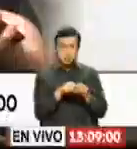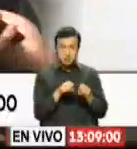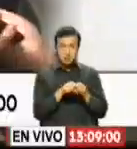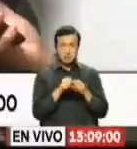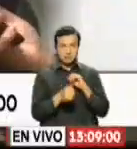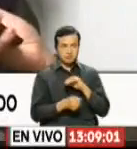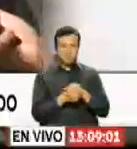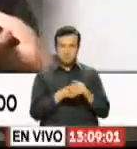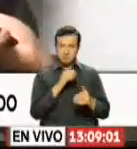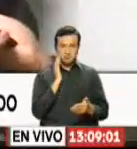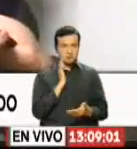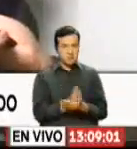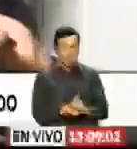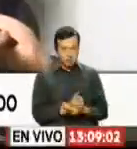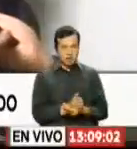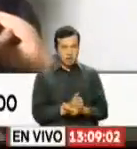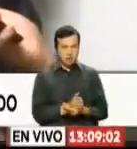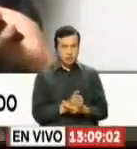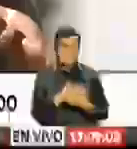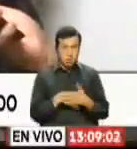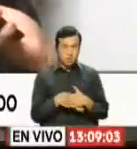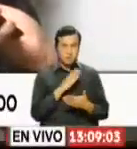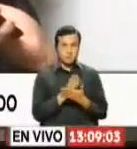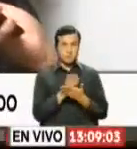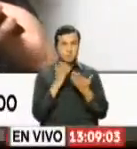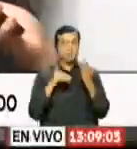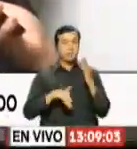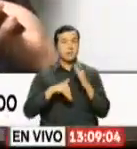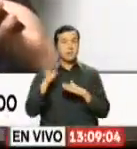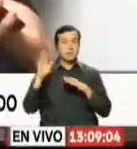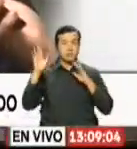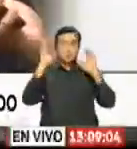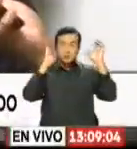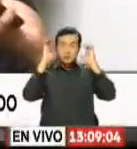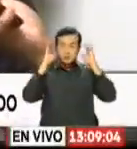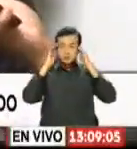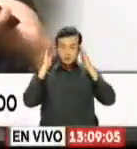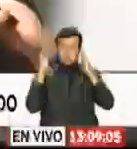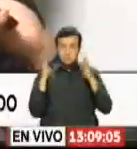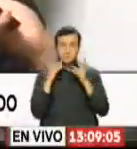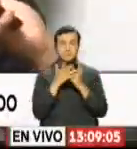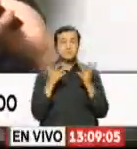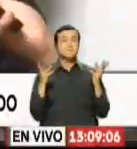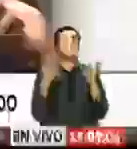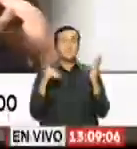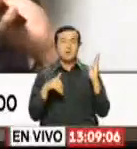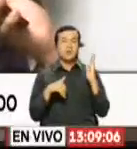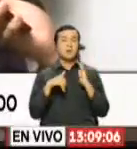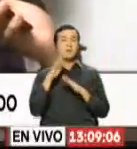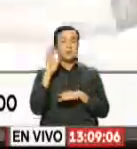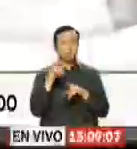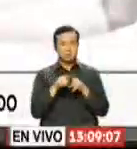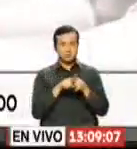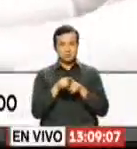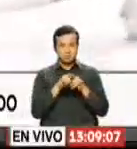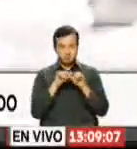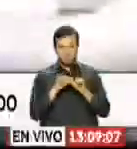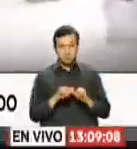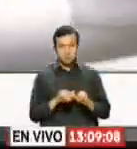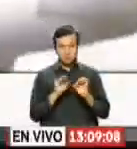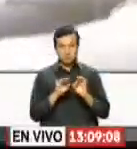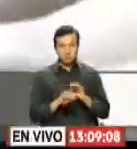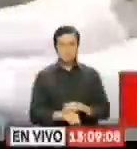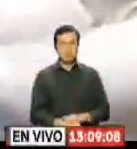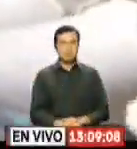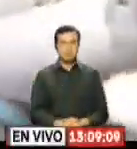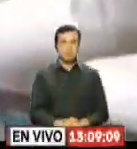que se necesitan fortalecer y, más allá de eso, políticas públicas en el cual busquemos lograr mayor competitividad. César Tacuri